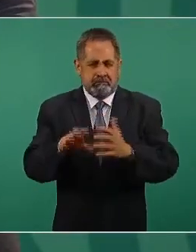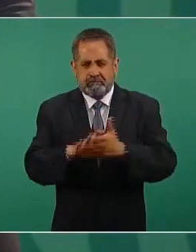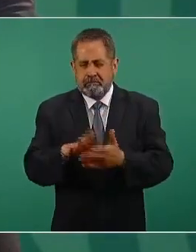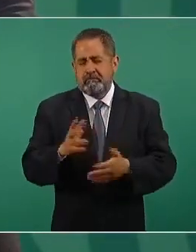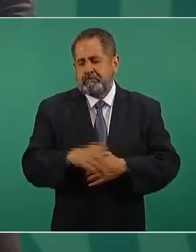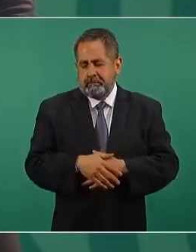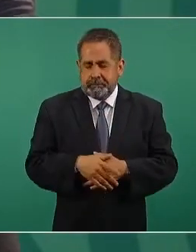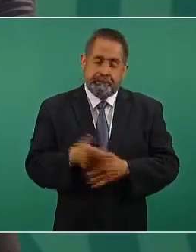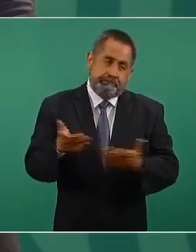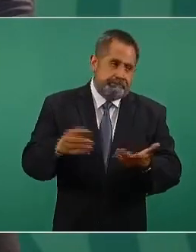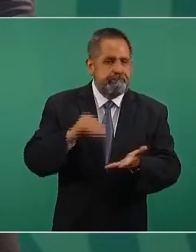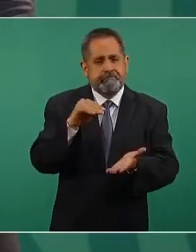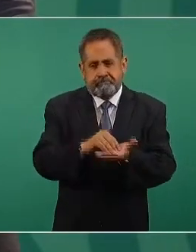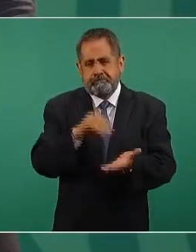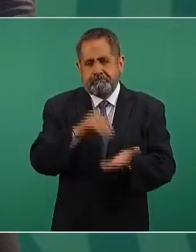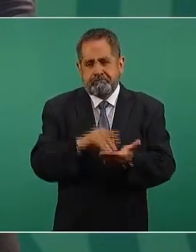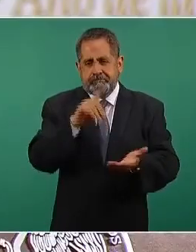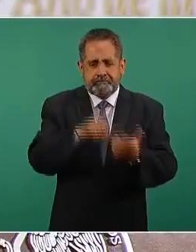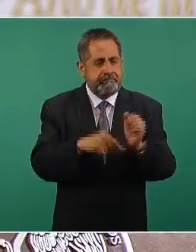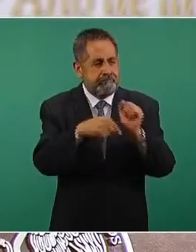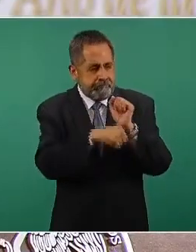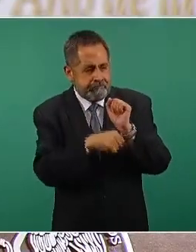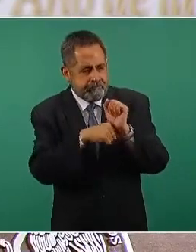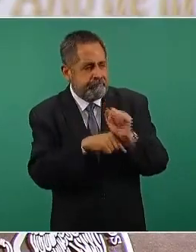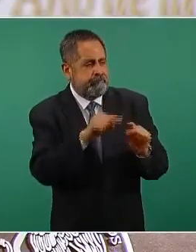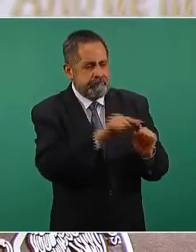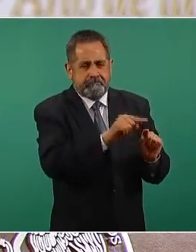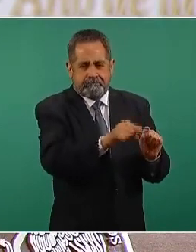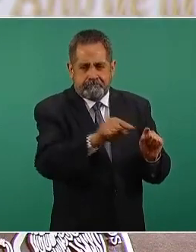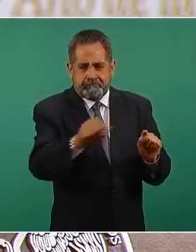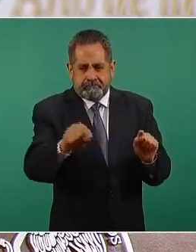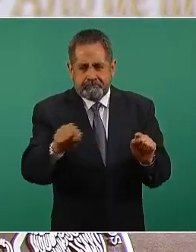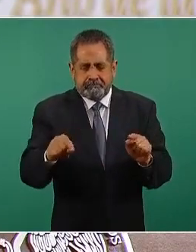siguen habiendo tomas